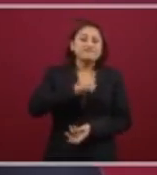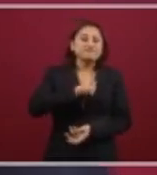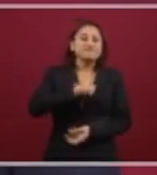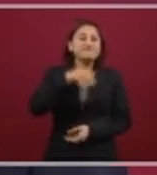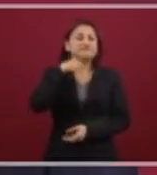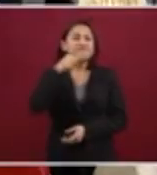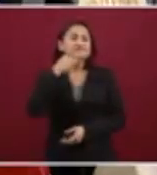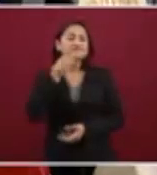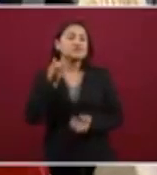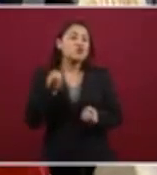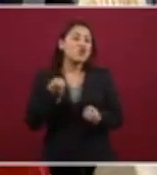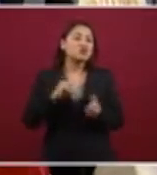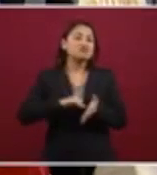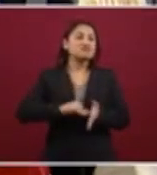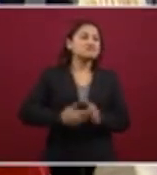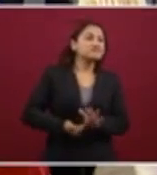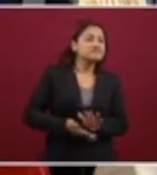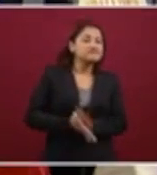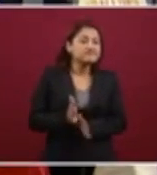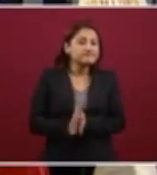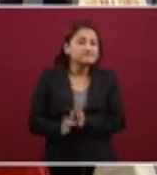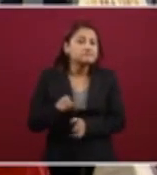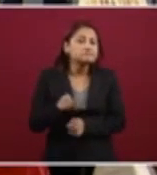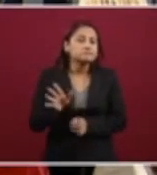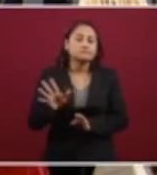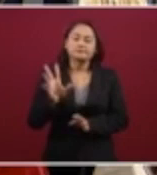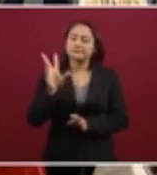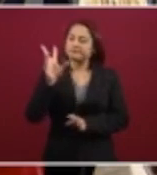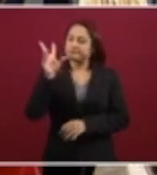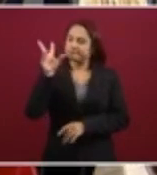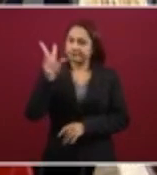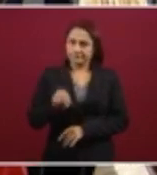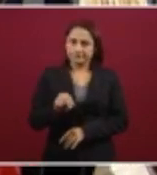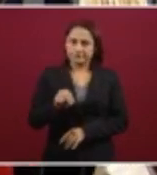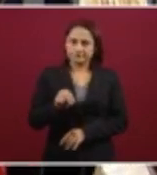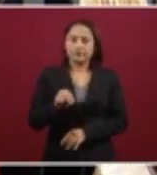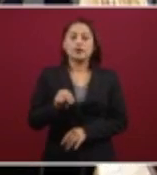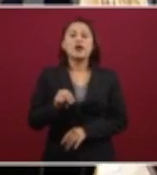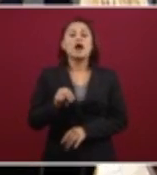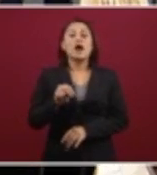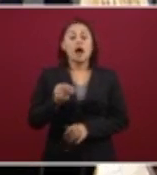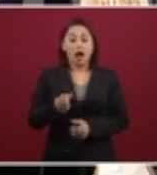Hay universidades que organizan coloquios,